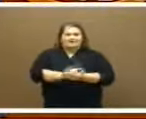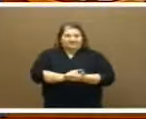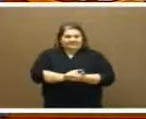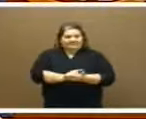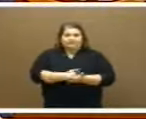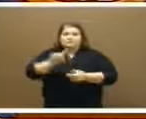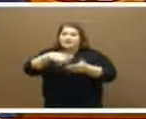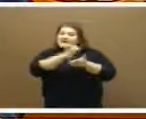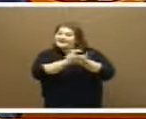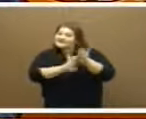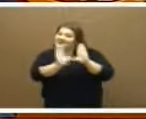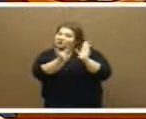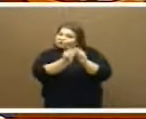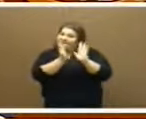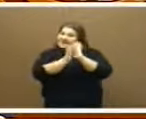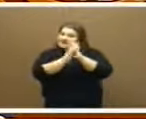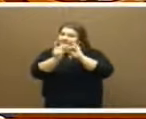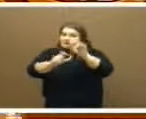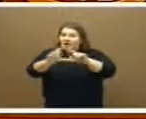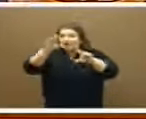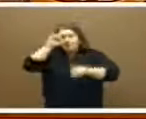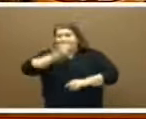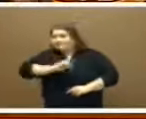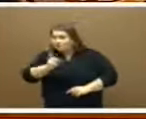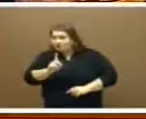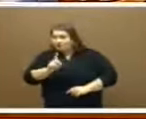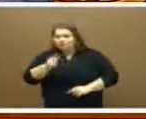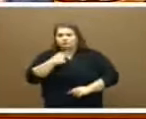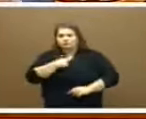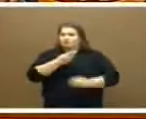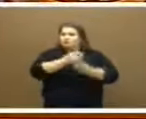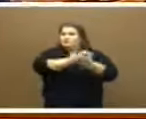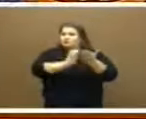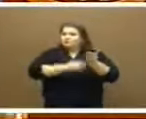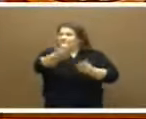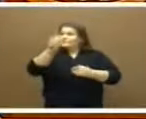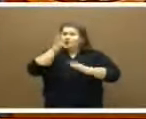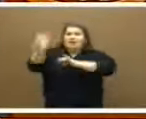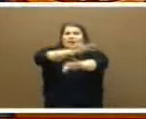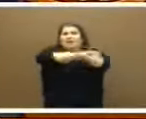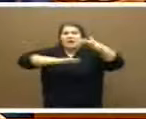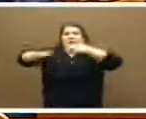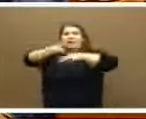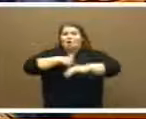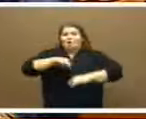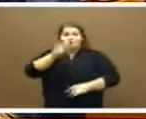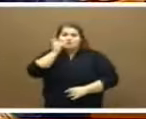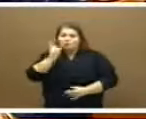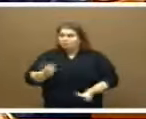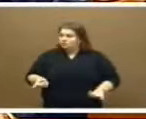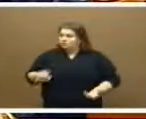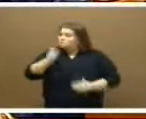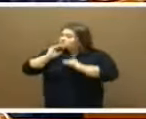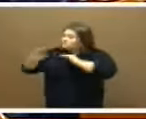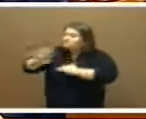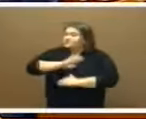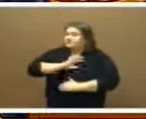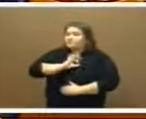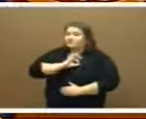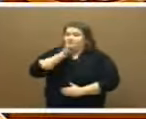paso un resumen por escrito para que se enteren a los que no me están escuchando, porque es que yo no me entero de nada con el bochinche que hay aquí liado hoy. Silencio, señorías, en el hemiciclo.